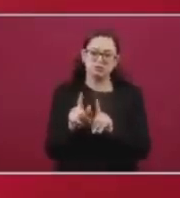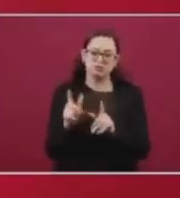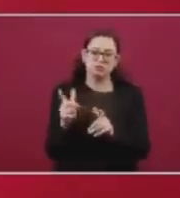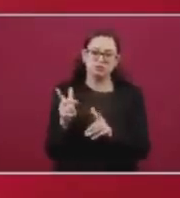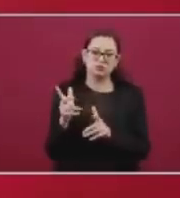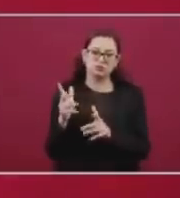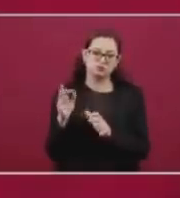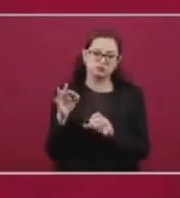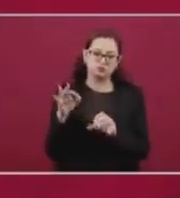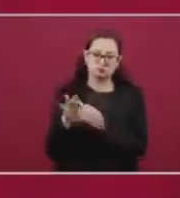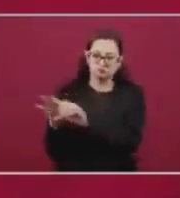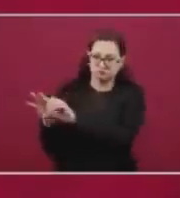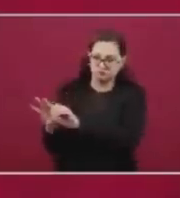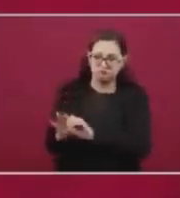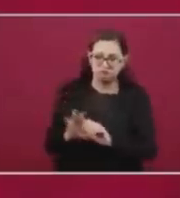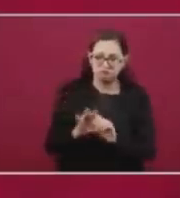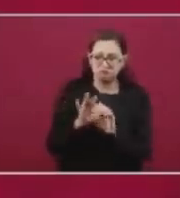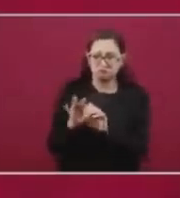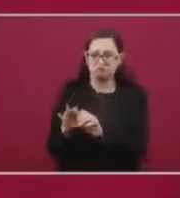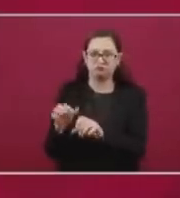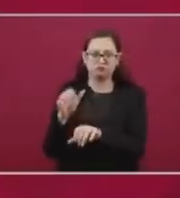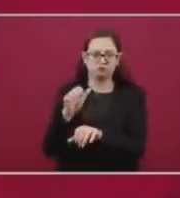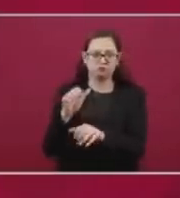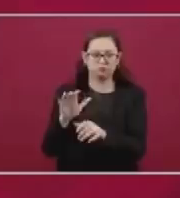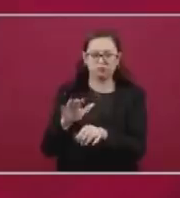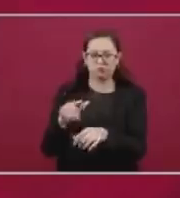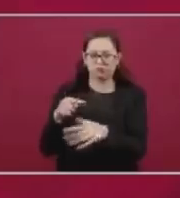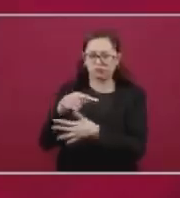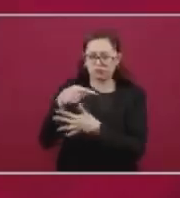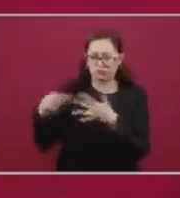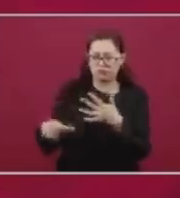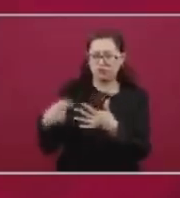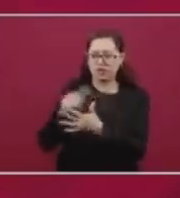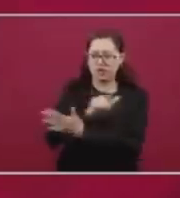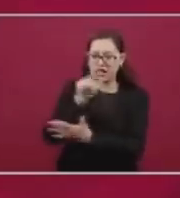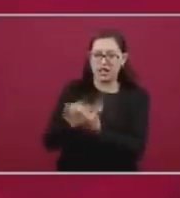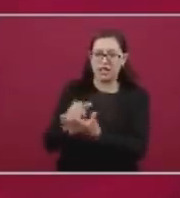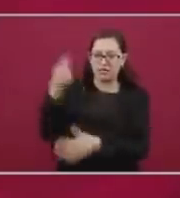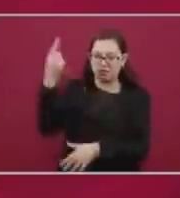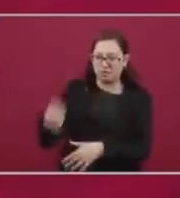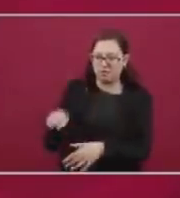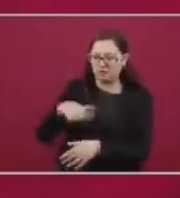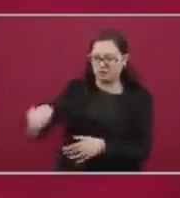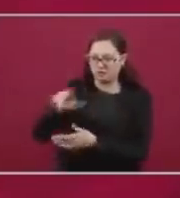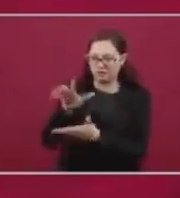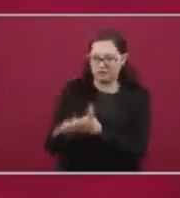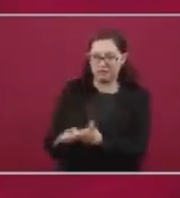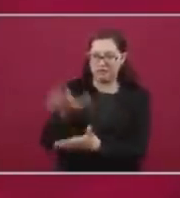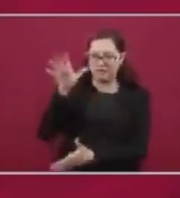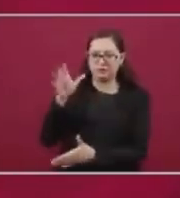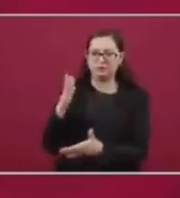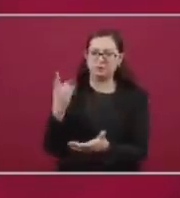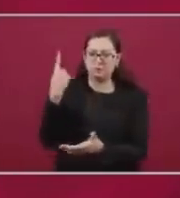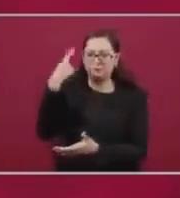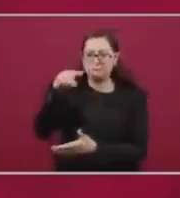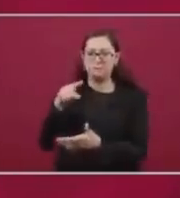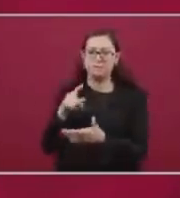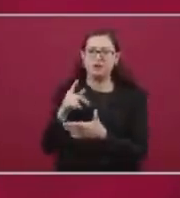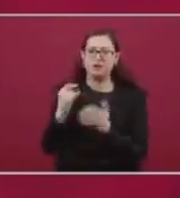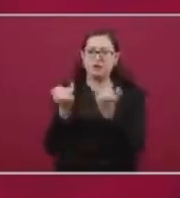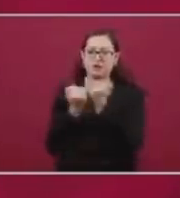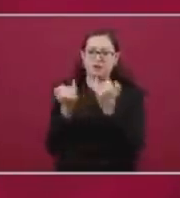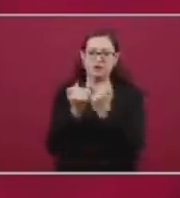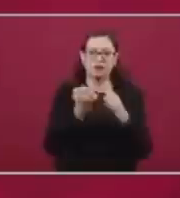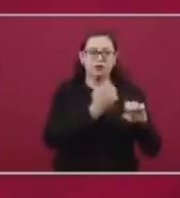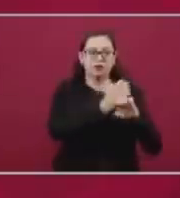calificada, como lo establece la ley, para que pase a los